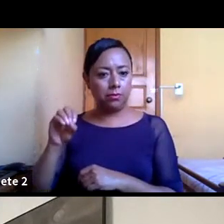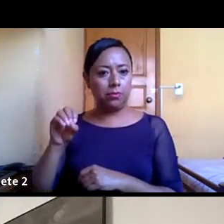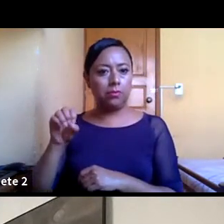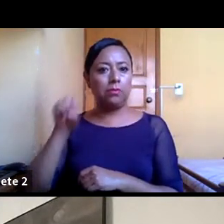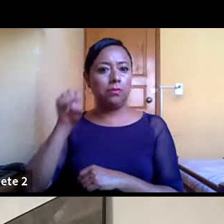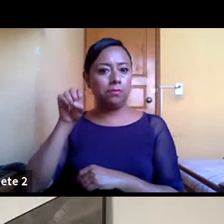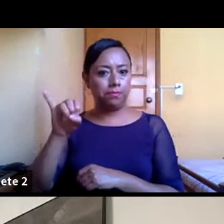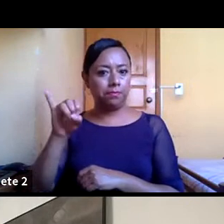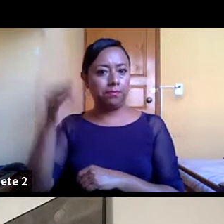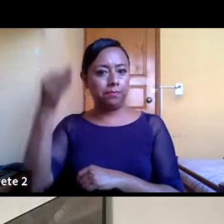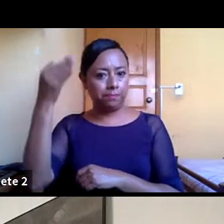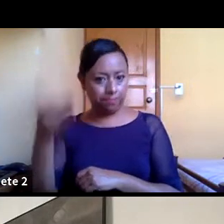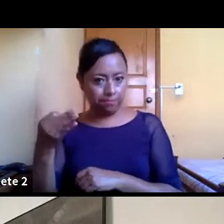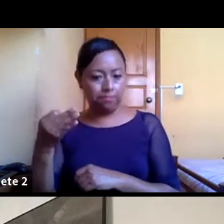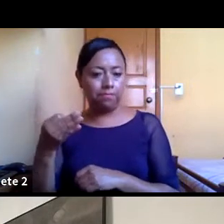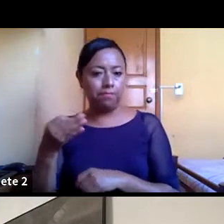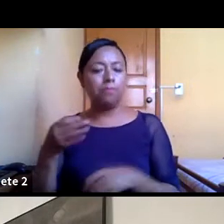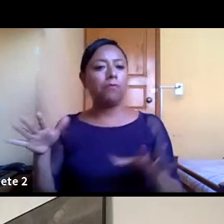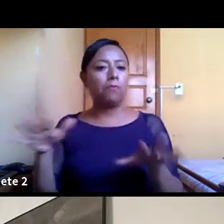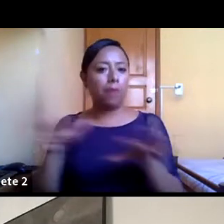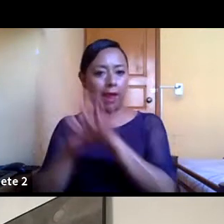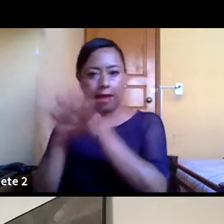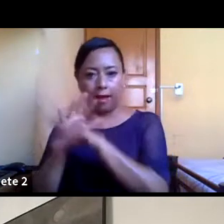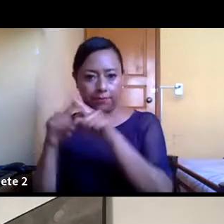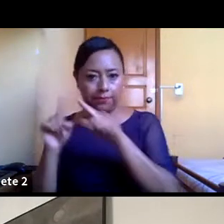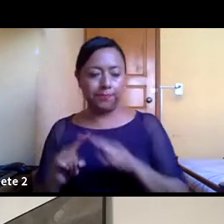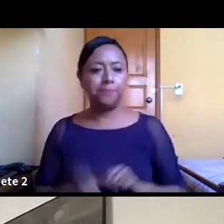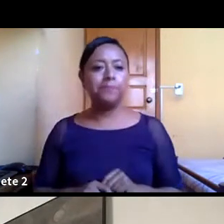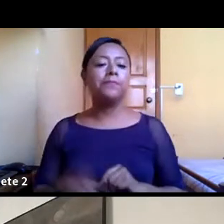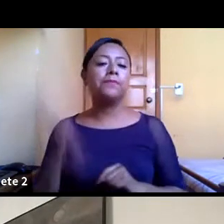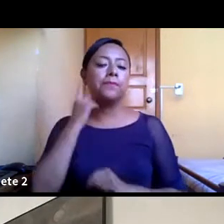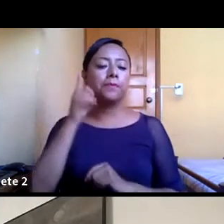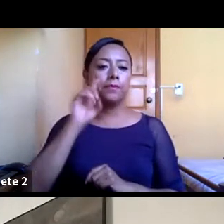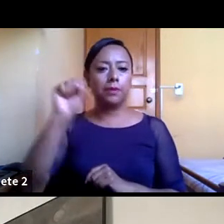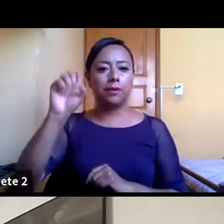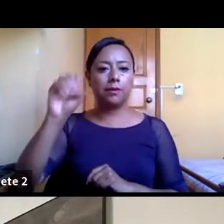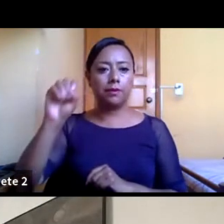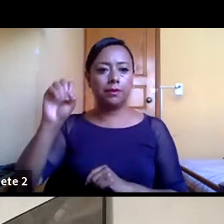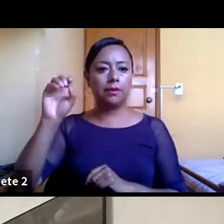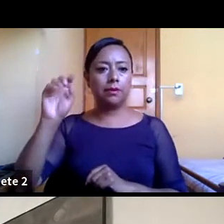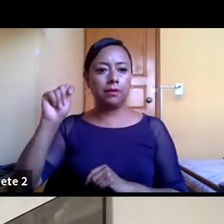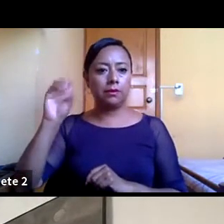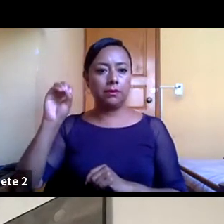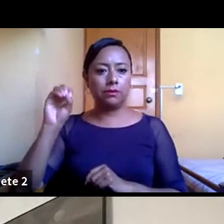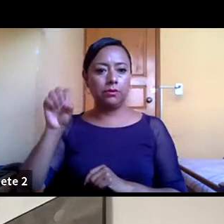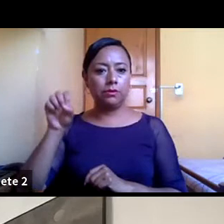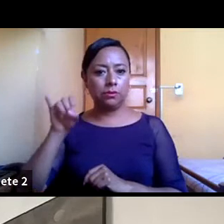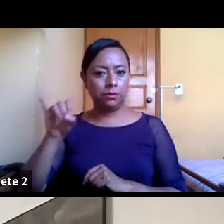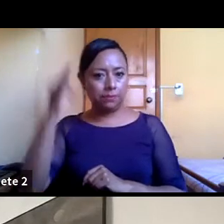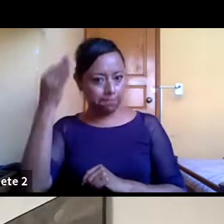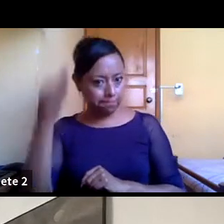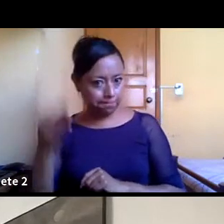modificación señalada. Gracias. Diputada Paula Adriana Soto Maldonado. Paula Soto, a favor con la